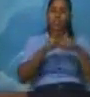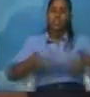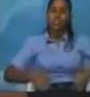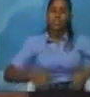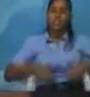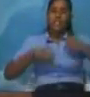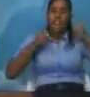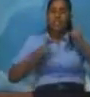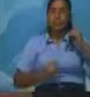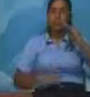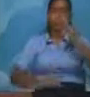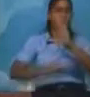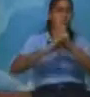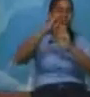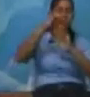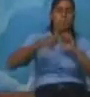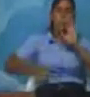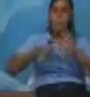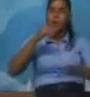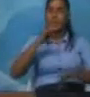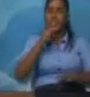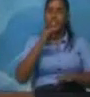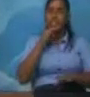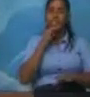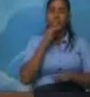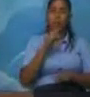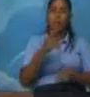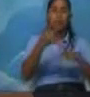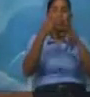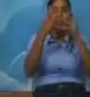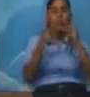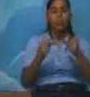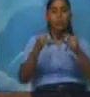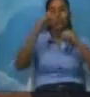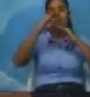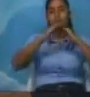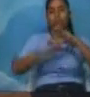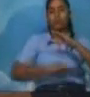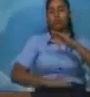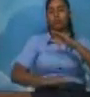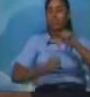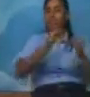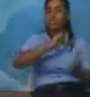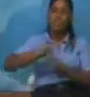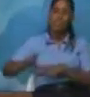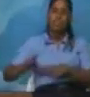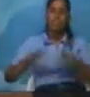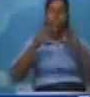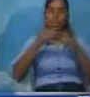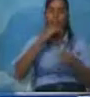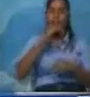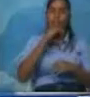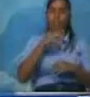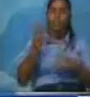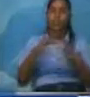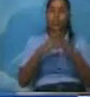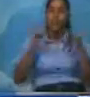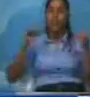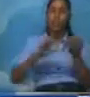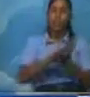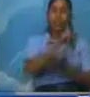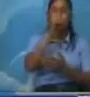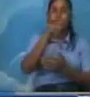furor pero la palabra blanda baja el furor quita la ira quita la ira toda la gloria sea para el